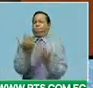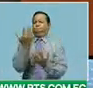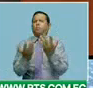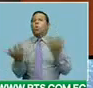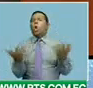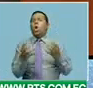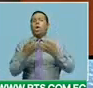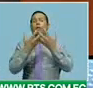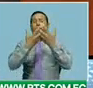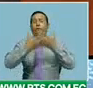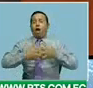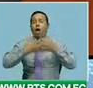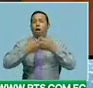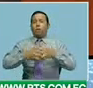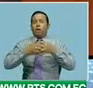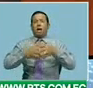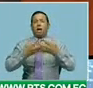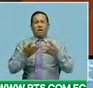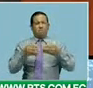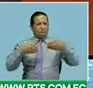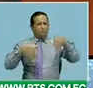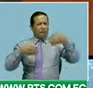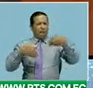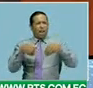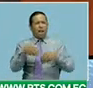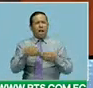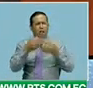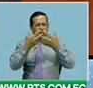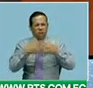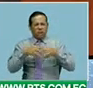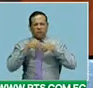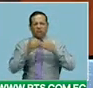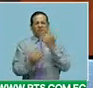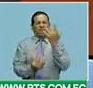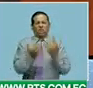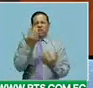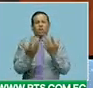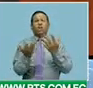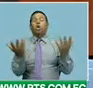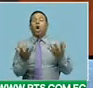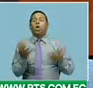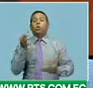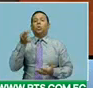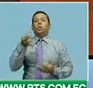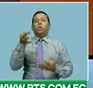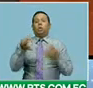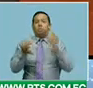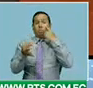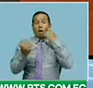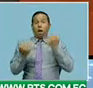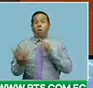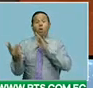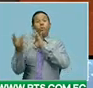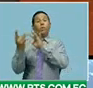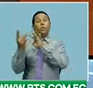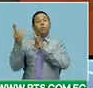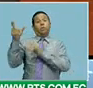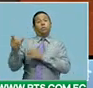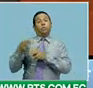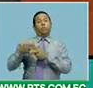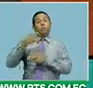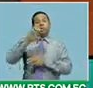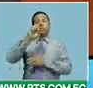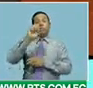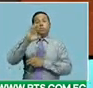cantón Durán, en la provincia del Guayas. Y para conocer más detalles de este siniestro, hacemos contacto con nuestro compañero Jorge Escobar, quien